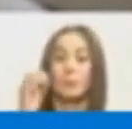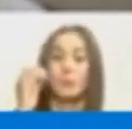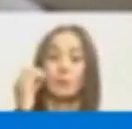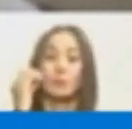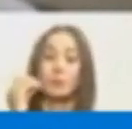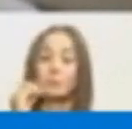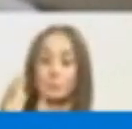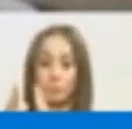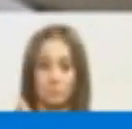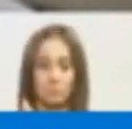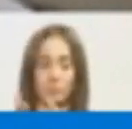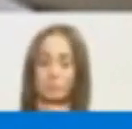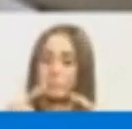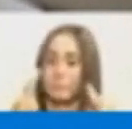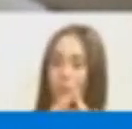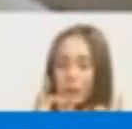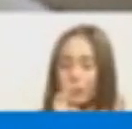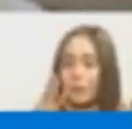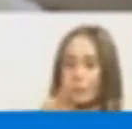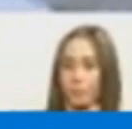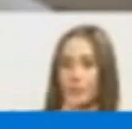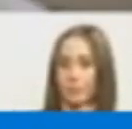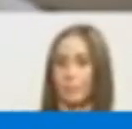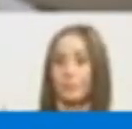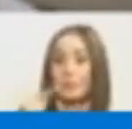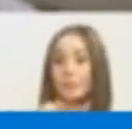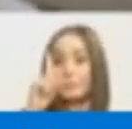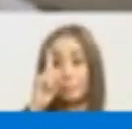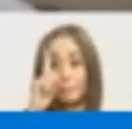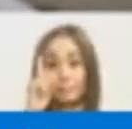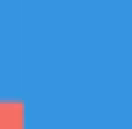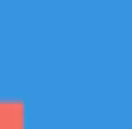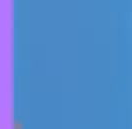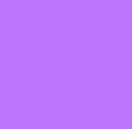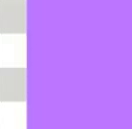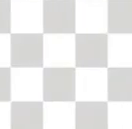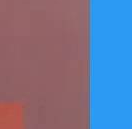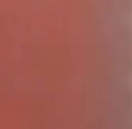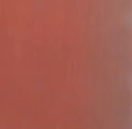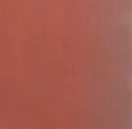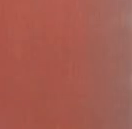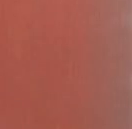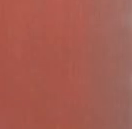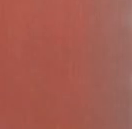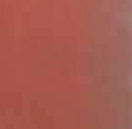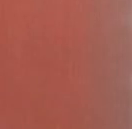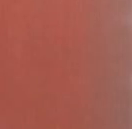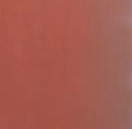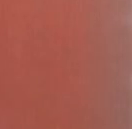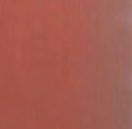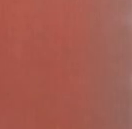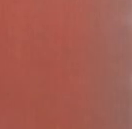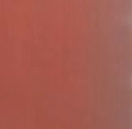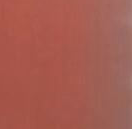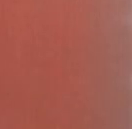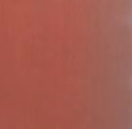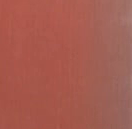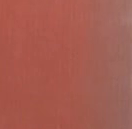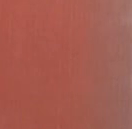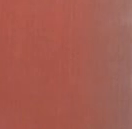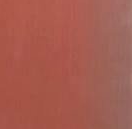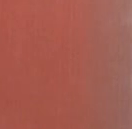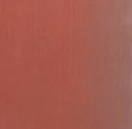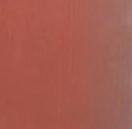las reuniones familiares hasta la 1 de la mañana en todo el país. Otras medidas anunciadas son